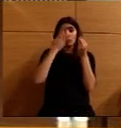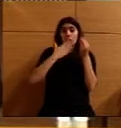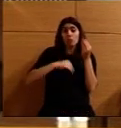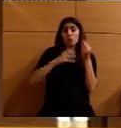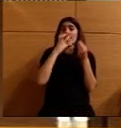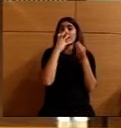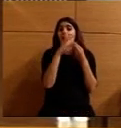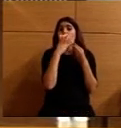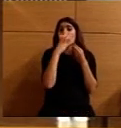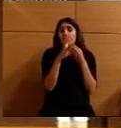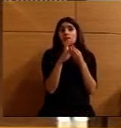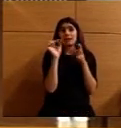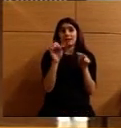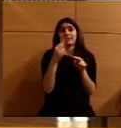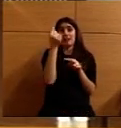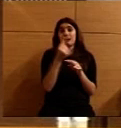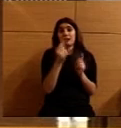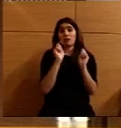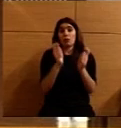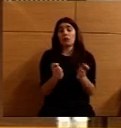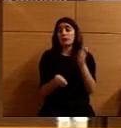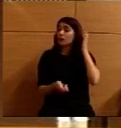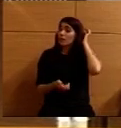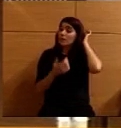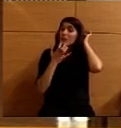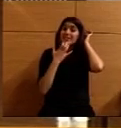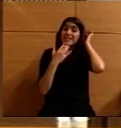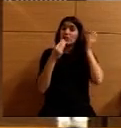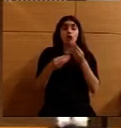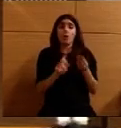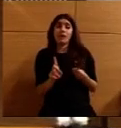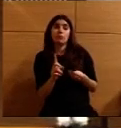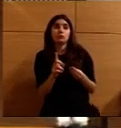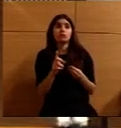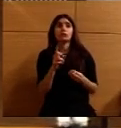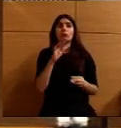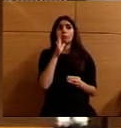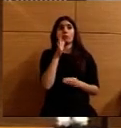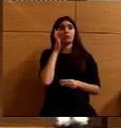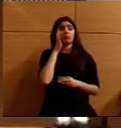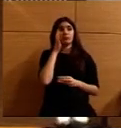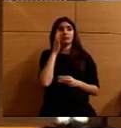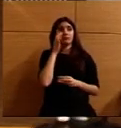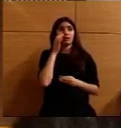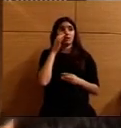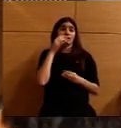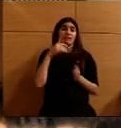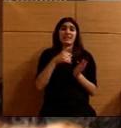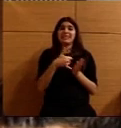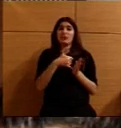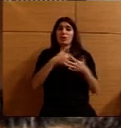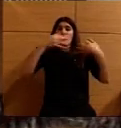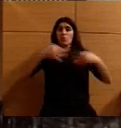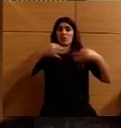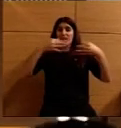de recurrir esta resolución, pero si no lo hacemos será porque causaría una inseguridad jurídica para todo